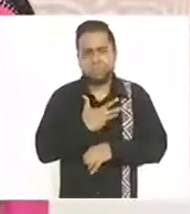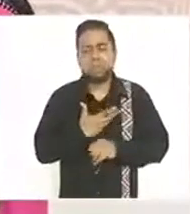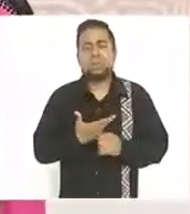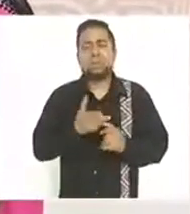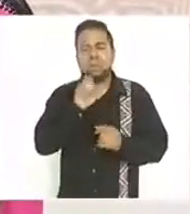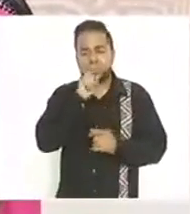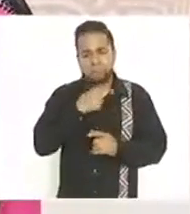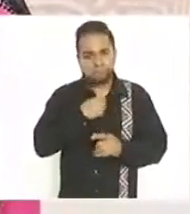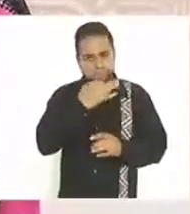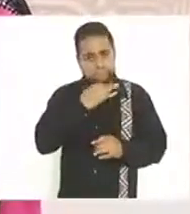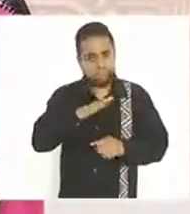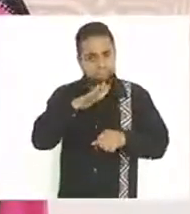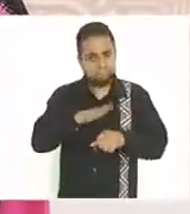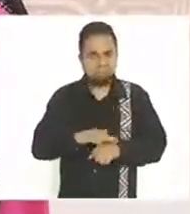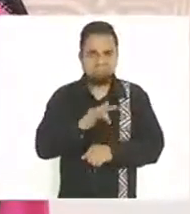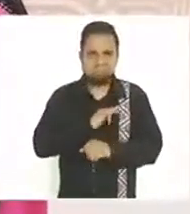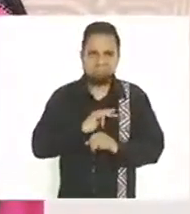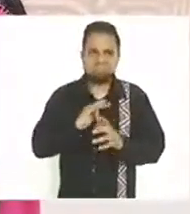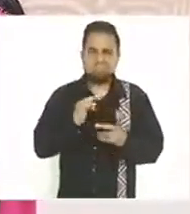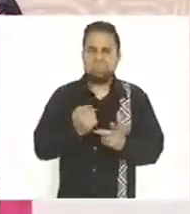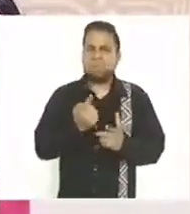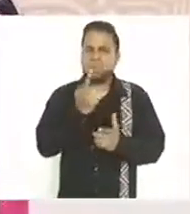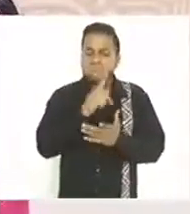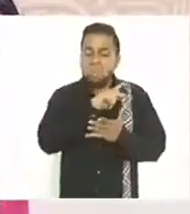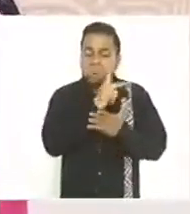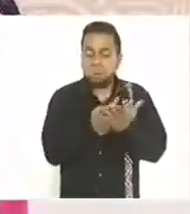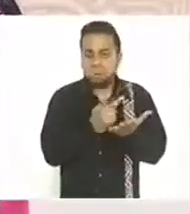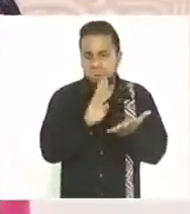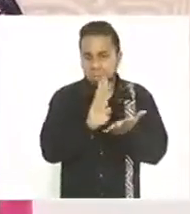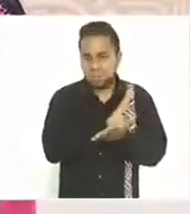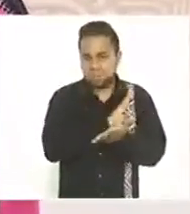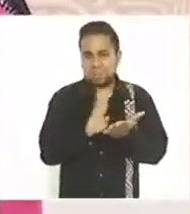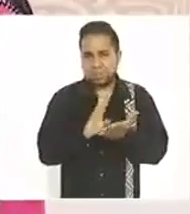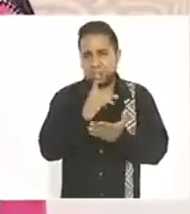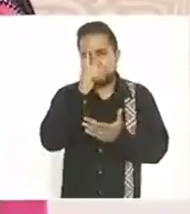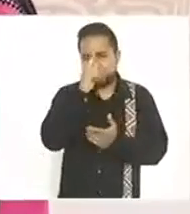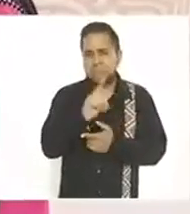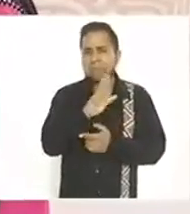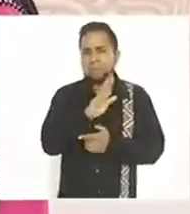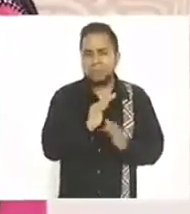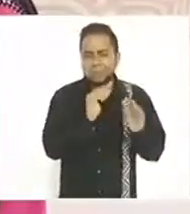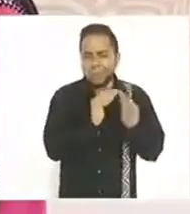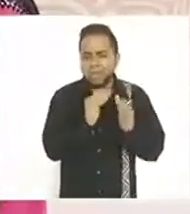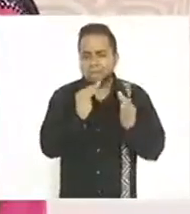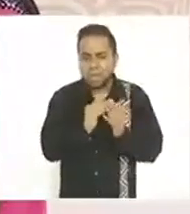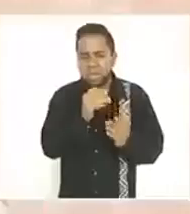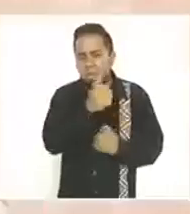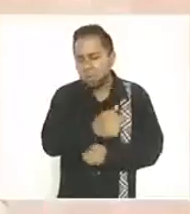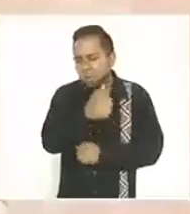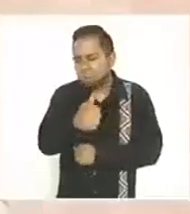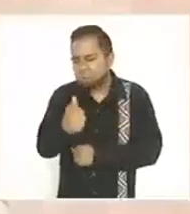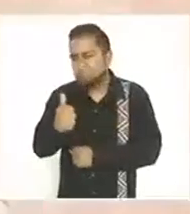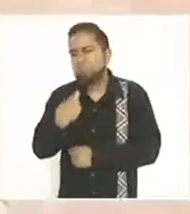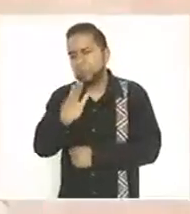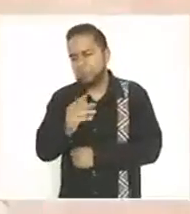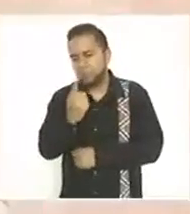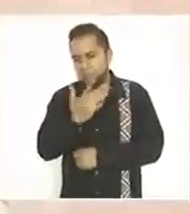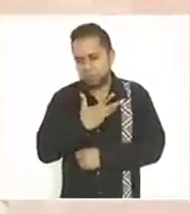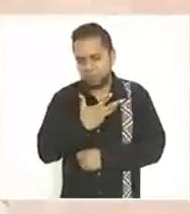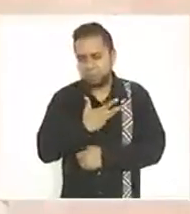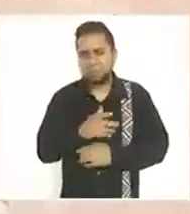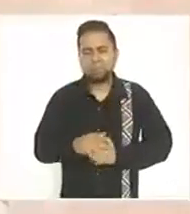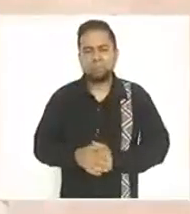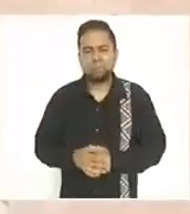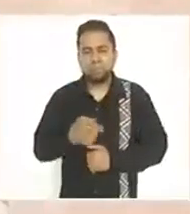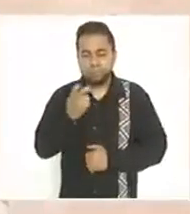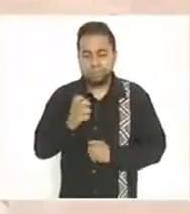Podemos afirmar que por lo menos un programa de bienestar llega a cada vivienda oaxaqueña. Para ello,